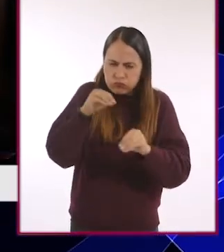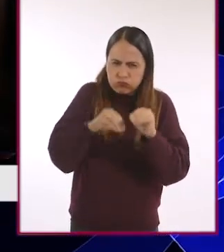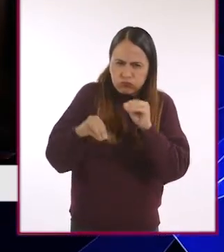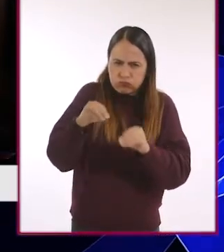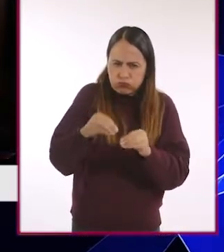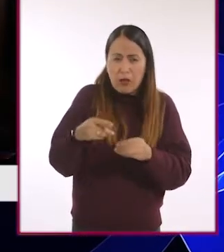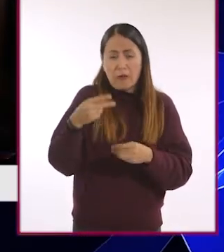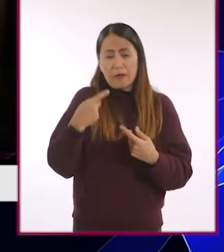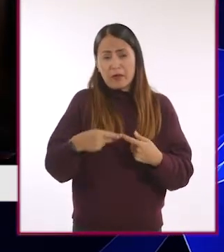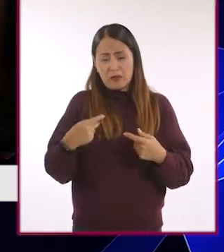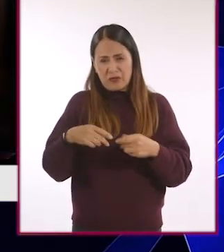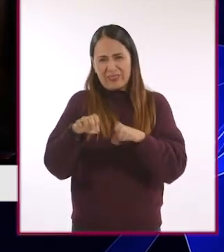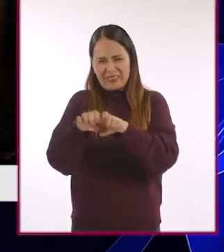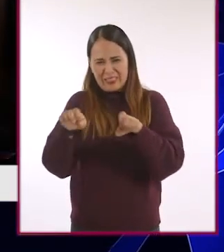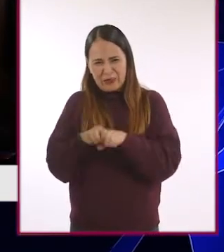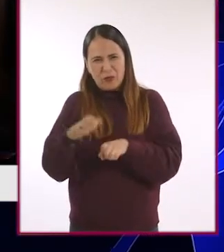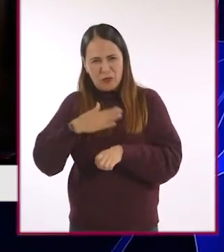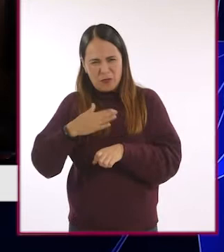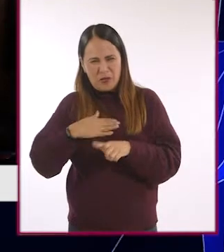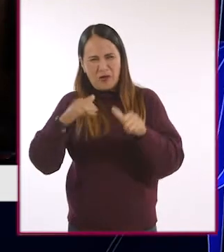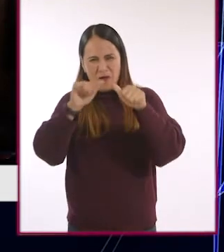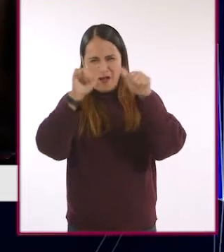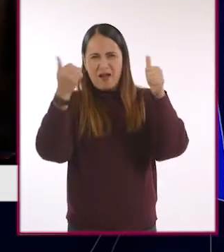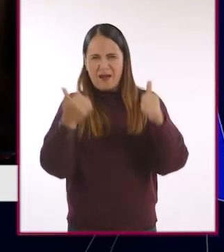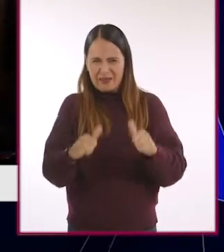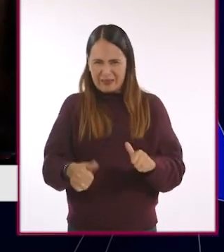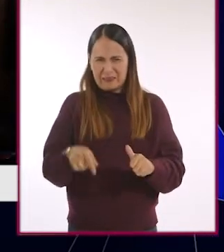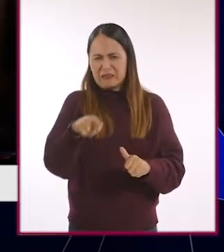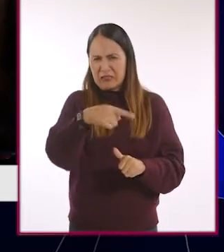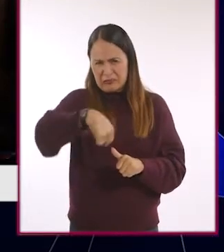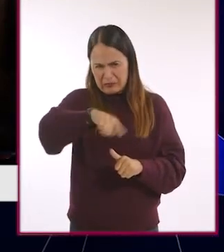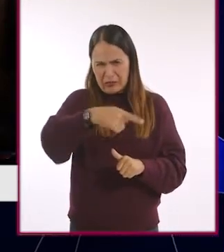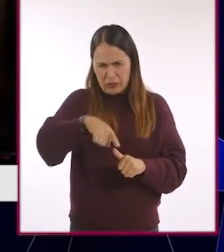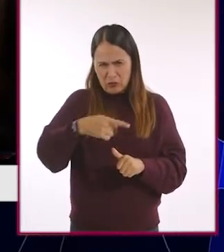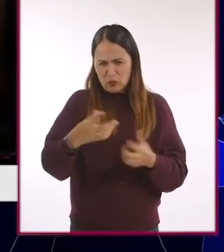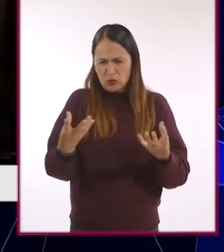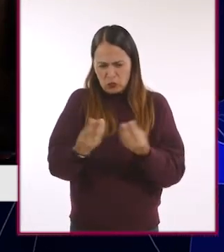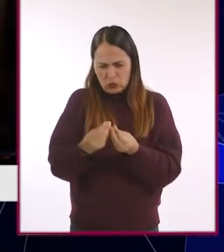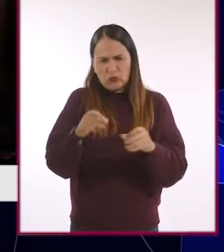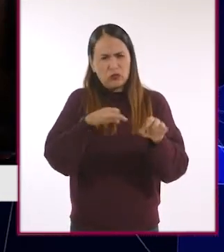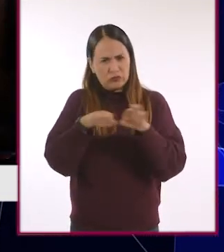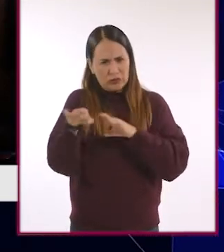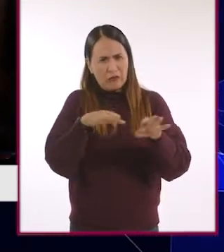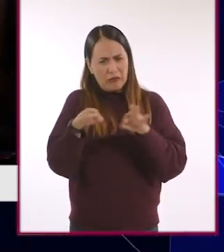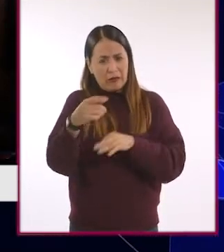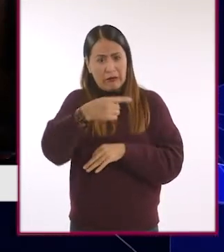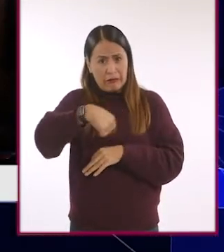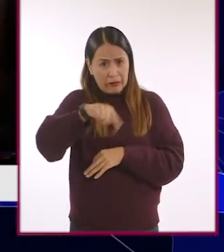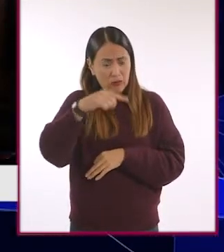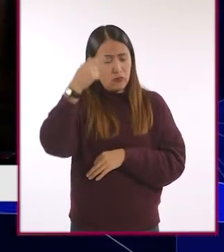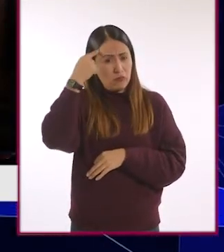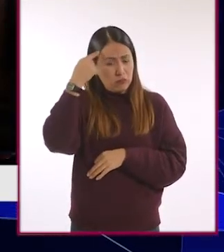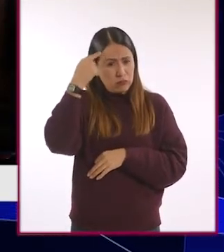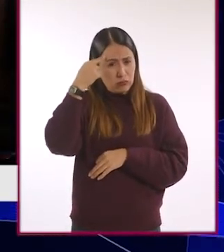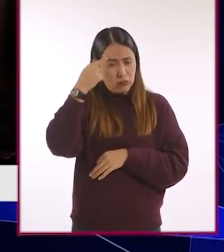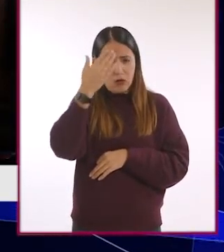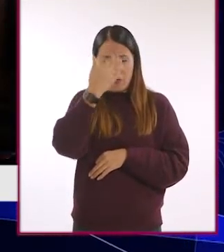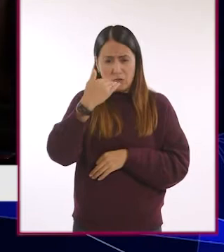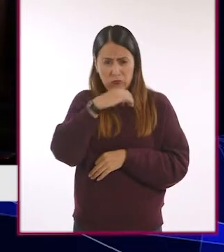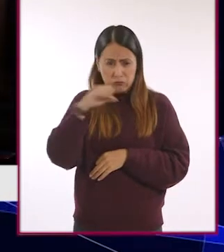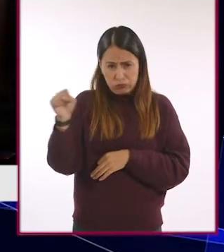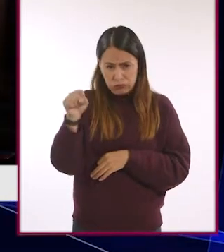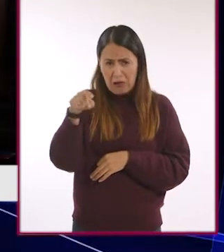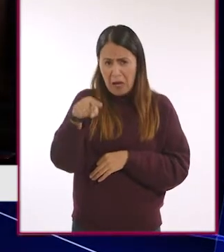los artistas que trabajan conmigo en el estudio son artistas que están muy formados, ¿no? En su